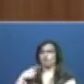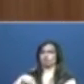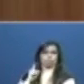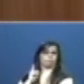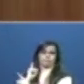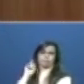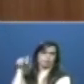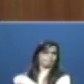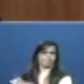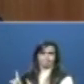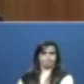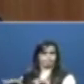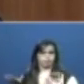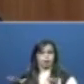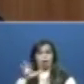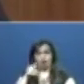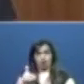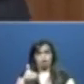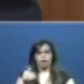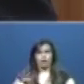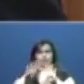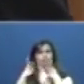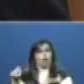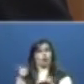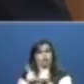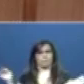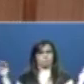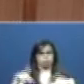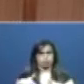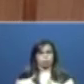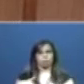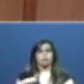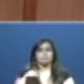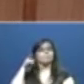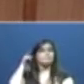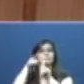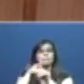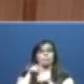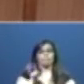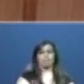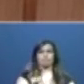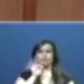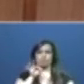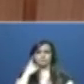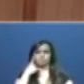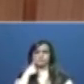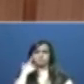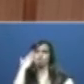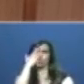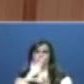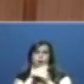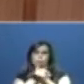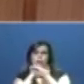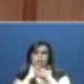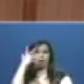volver a reunirse ese consejo para tomar una decisión sobre la distribución entre las distintas